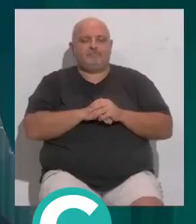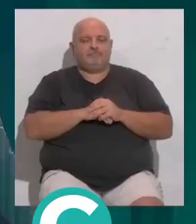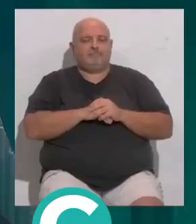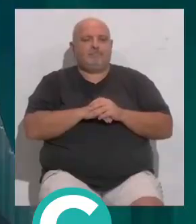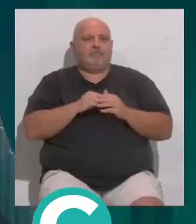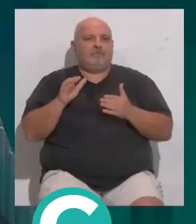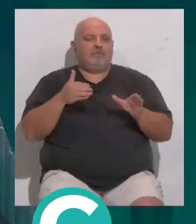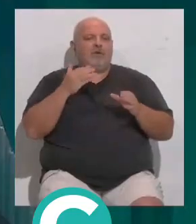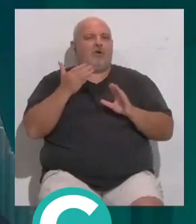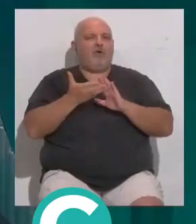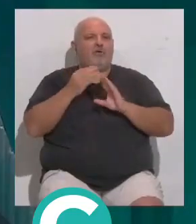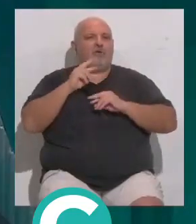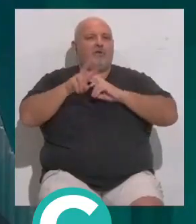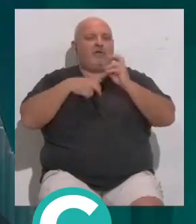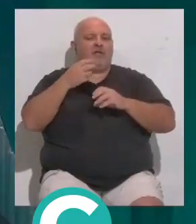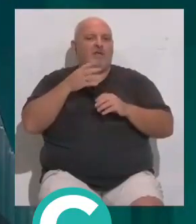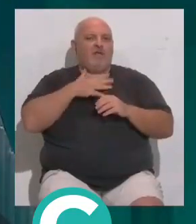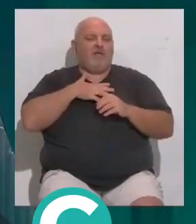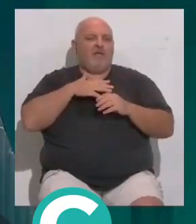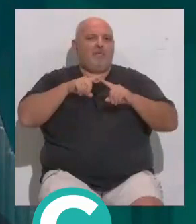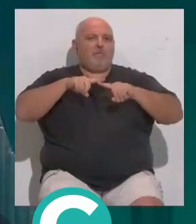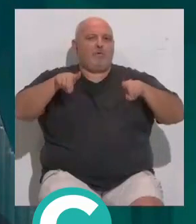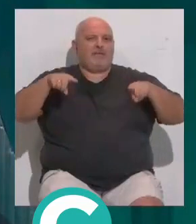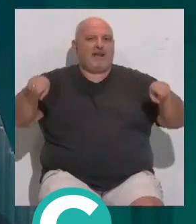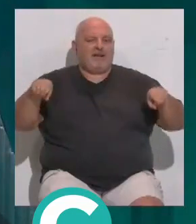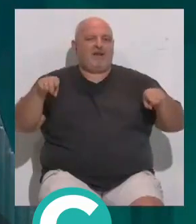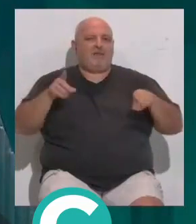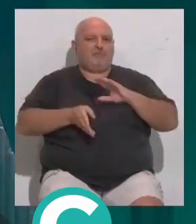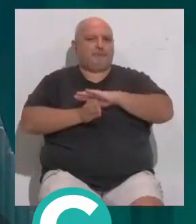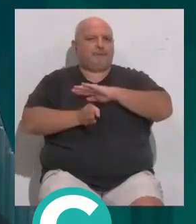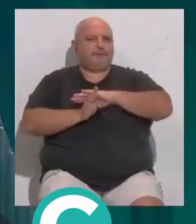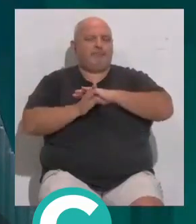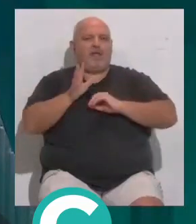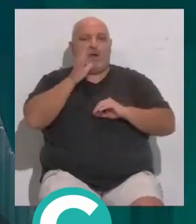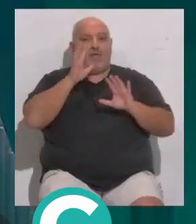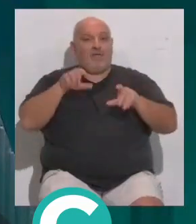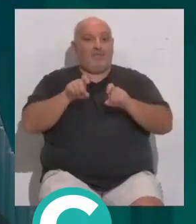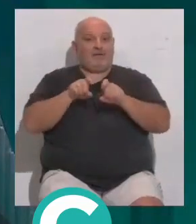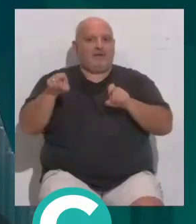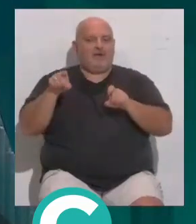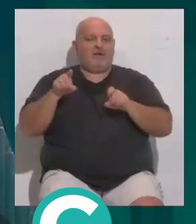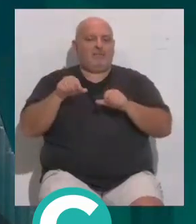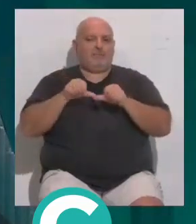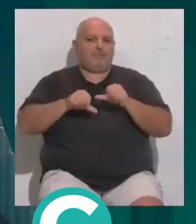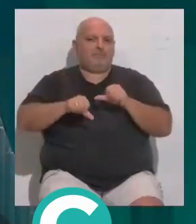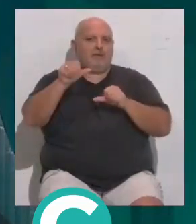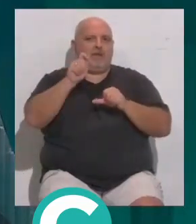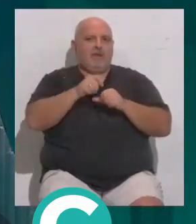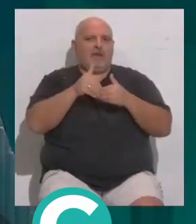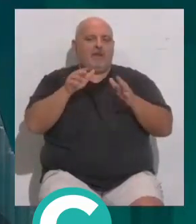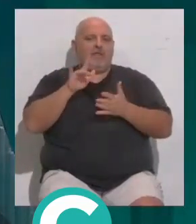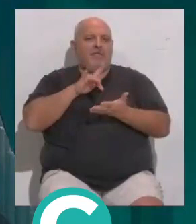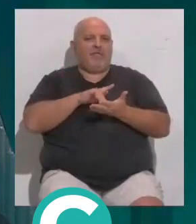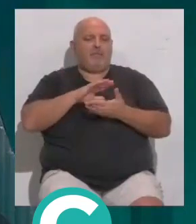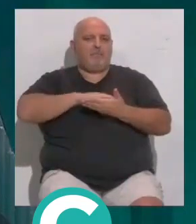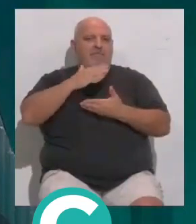Las obras de restauración de la fuente de Puerta Tierra siguen su curso. Aguas de Cádiz mantiene la previsión de inaugurarla el